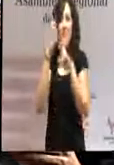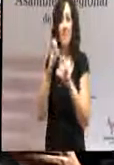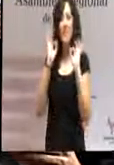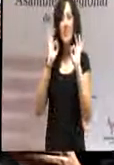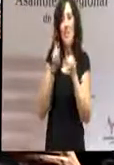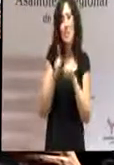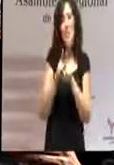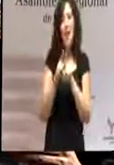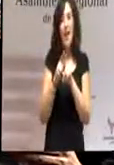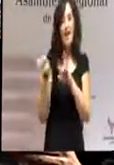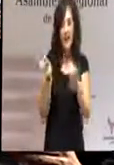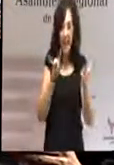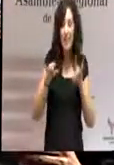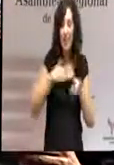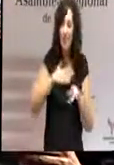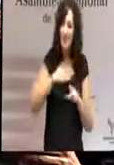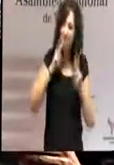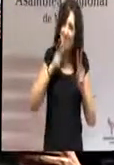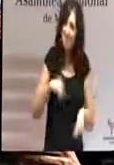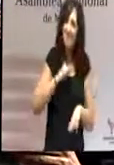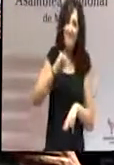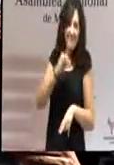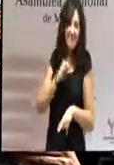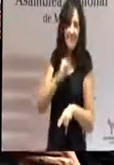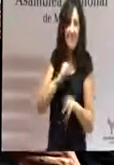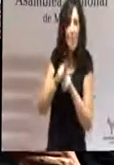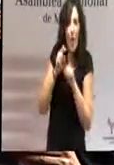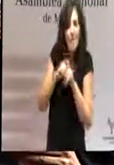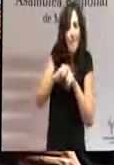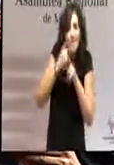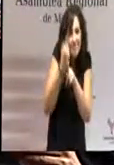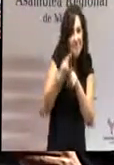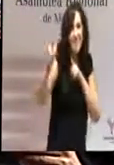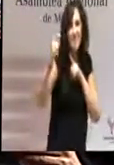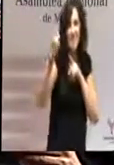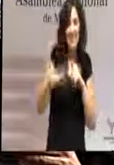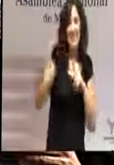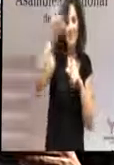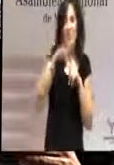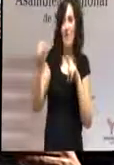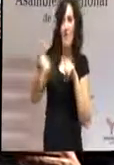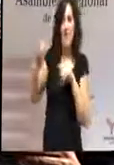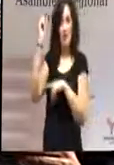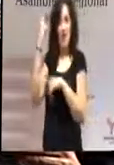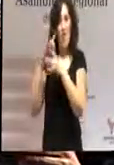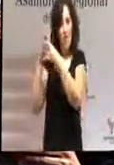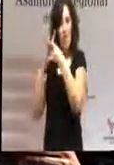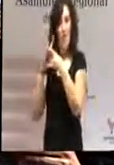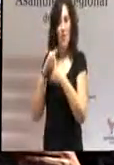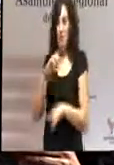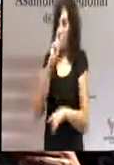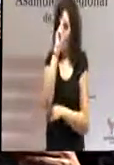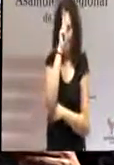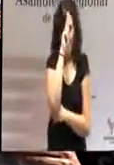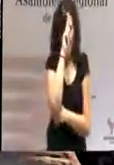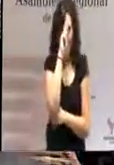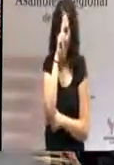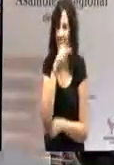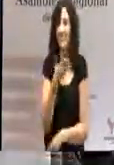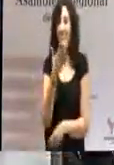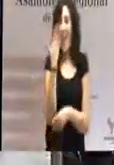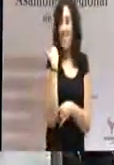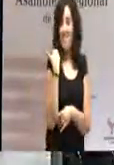diferenciador de esta región con el resto de España. Qué preocupante que ayer usted no hiciera ni una